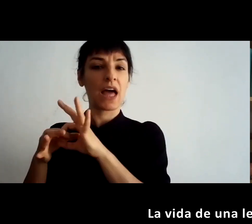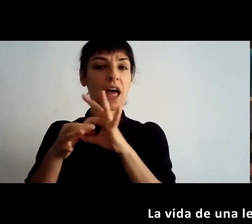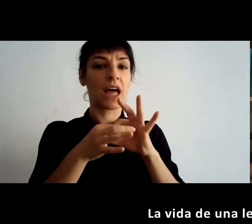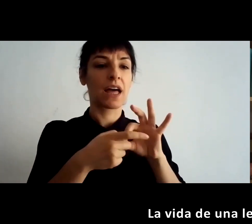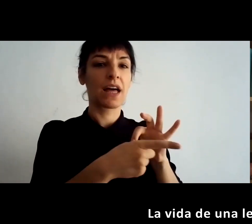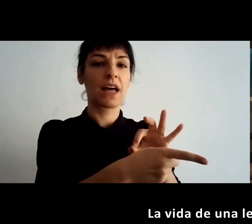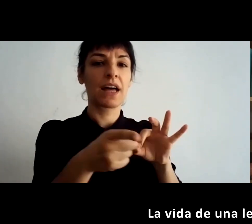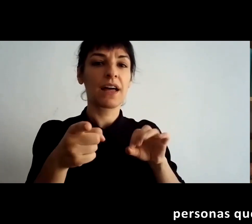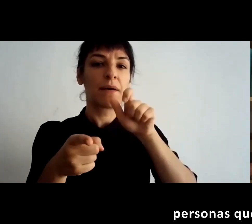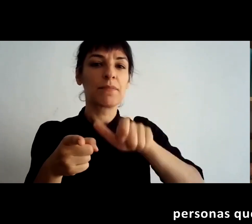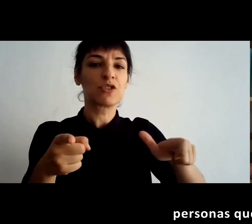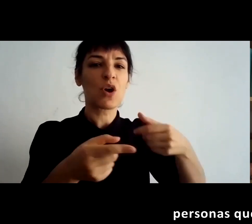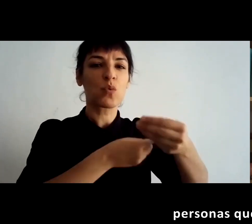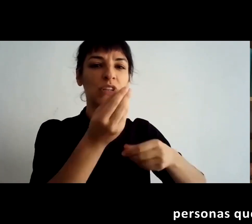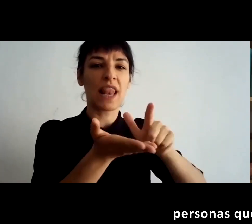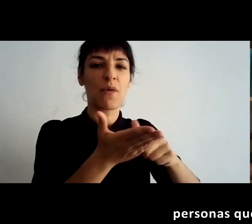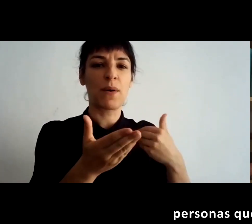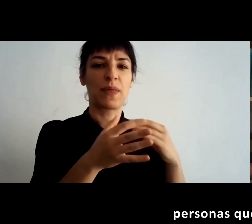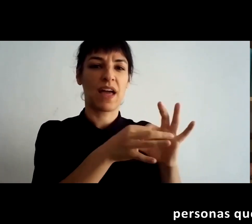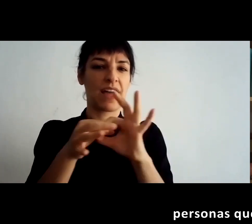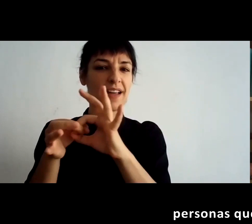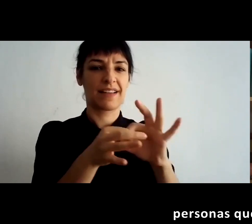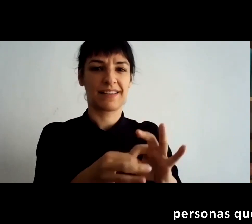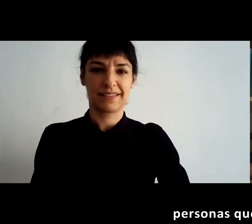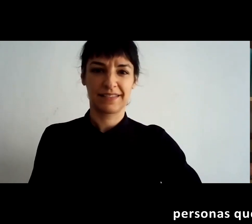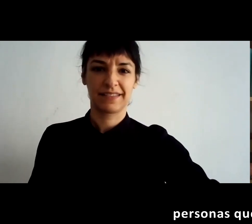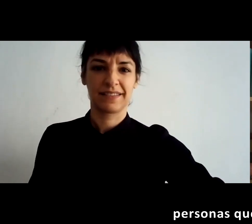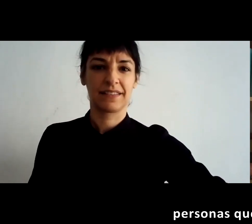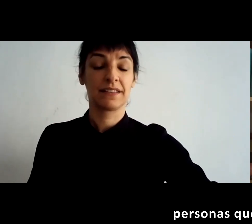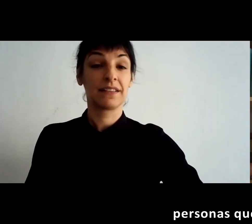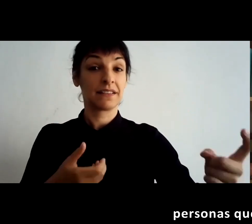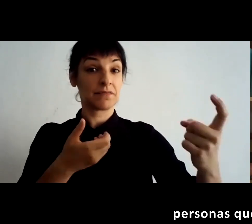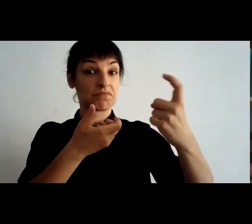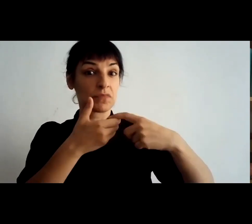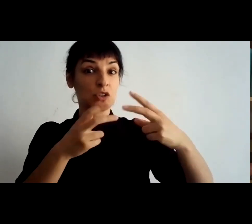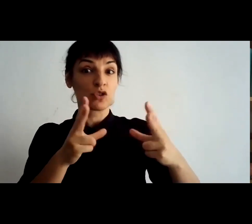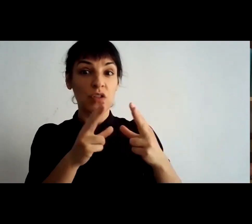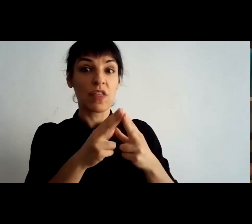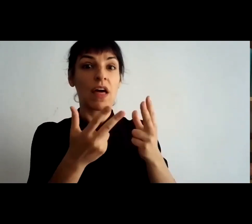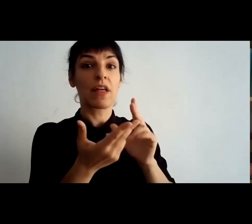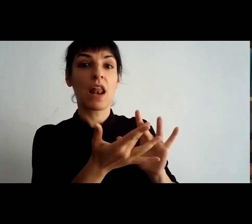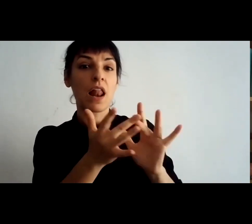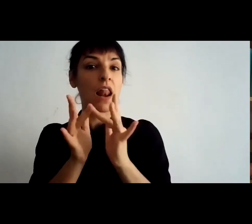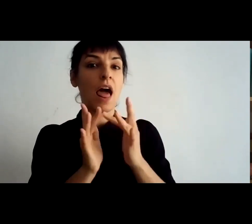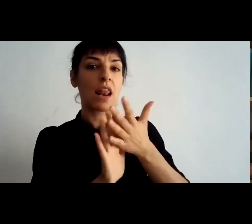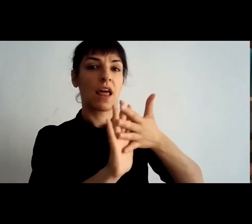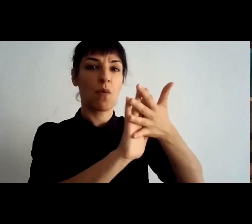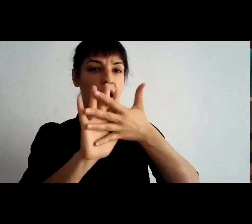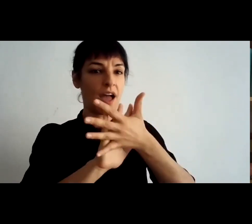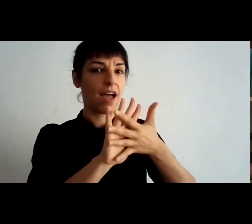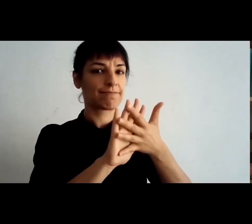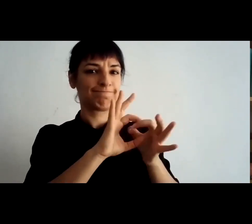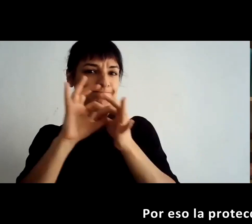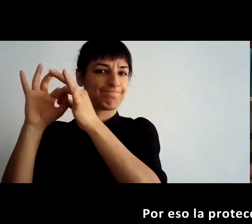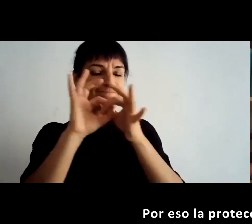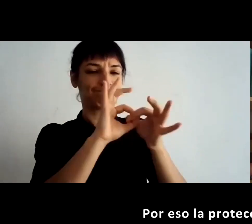usuarias, personas que participan en una sociedad e interaccionan entre sí a través de dicha lengua. Por eso,